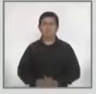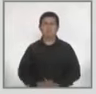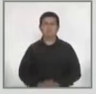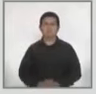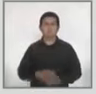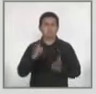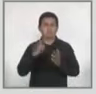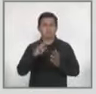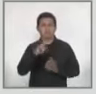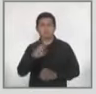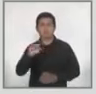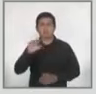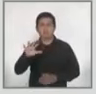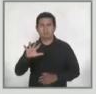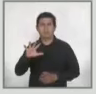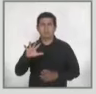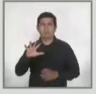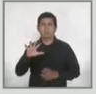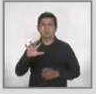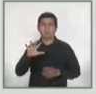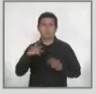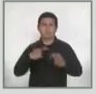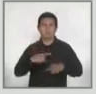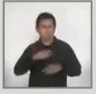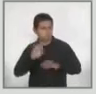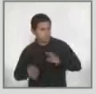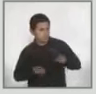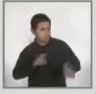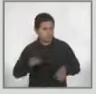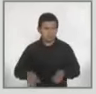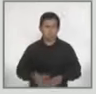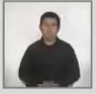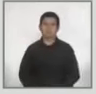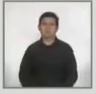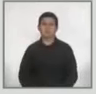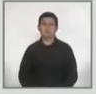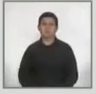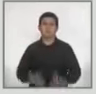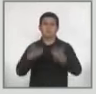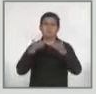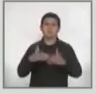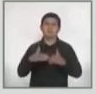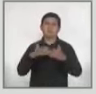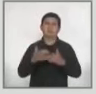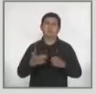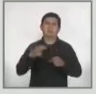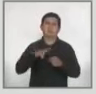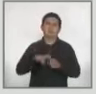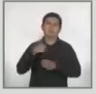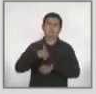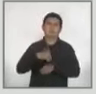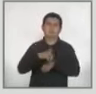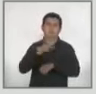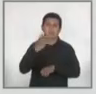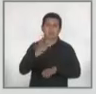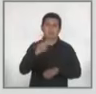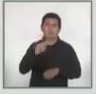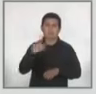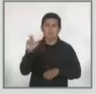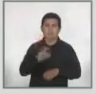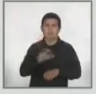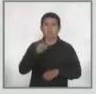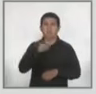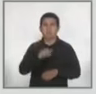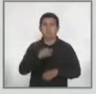y 265 defunciones. En la jurisdicción sanitaria número 3,